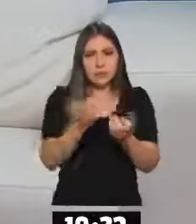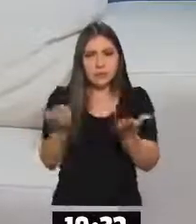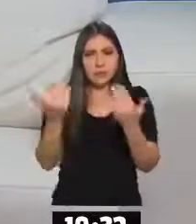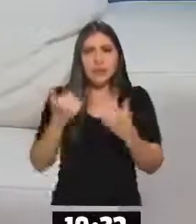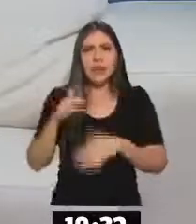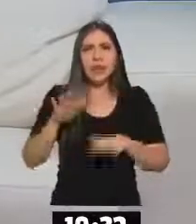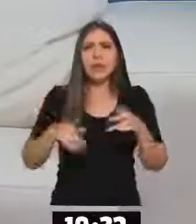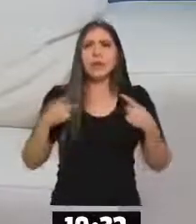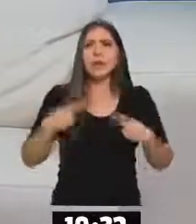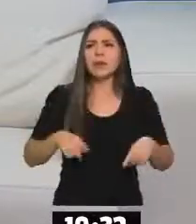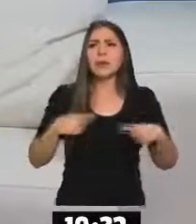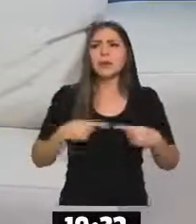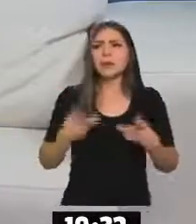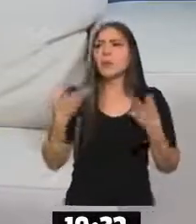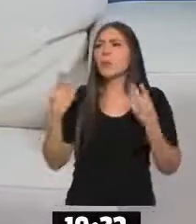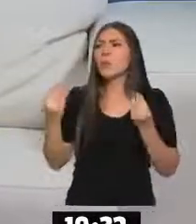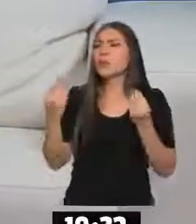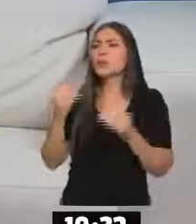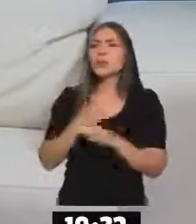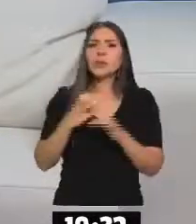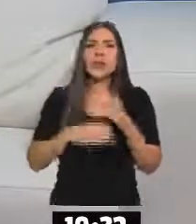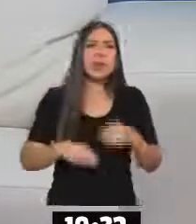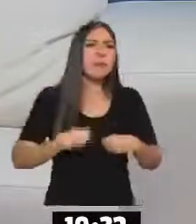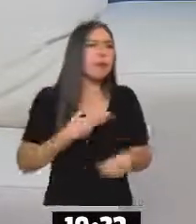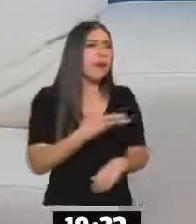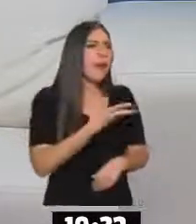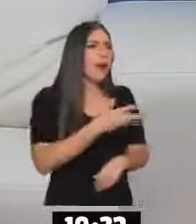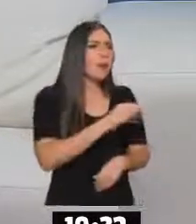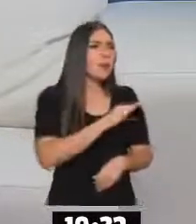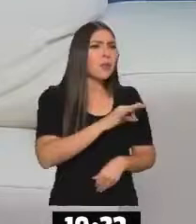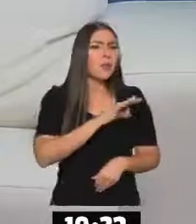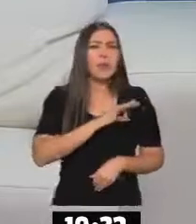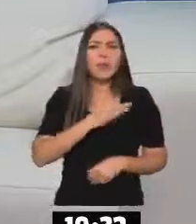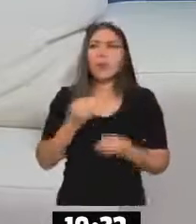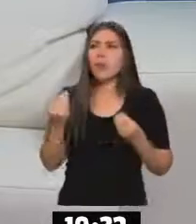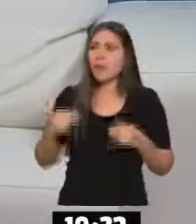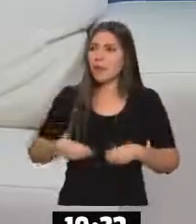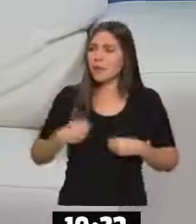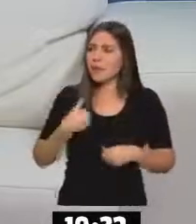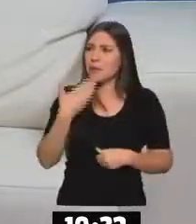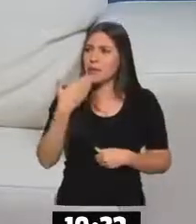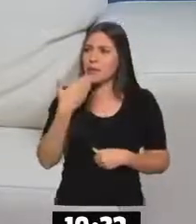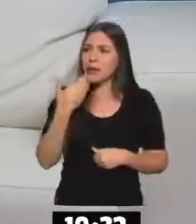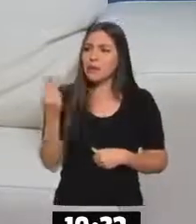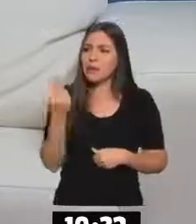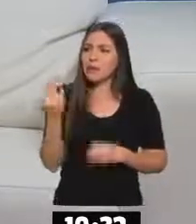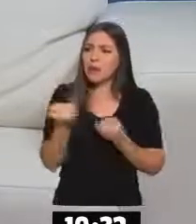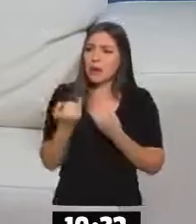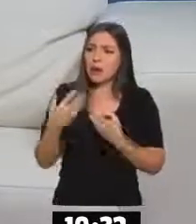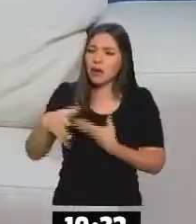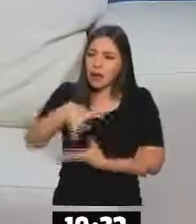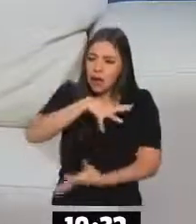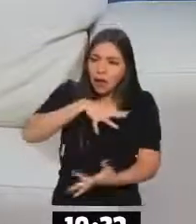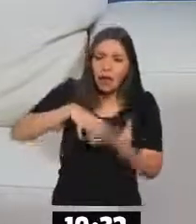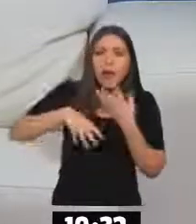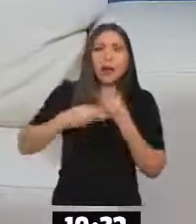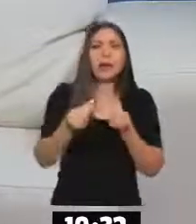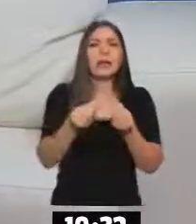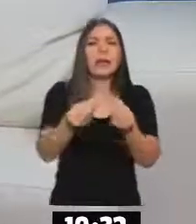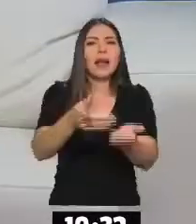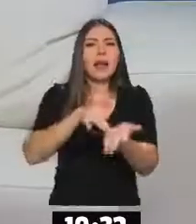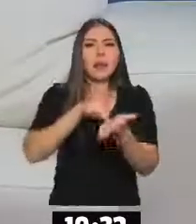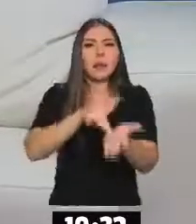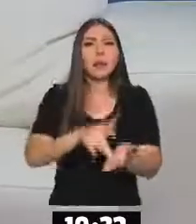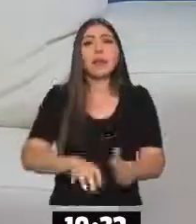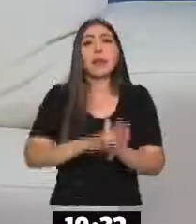nos da tanto la vida que se nos olvida regresar un poquito de todo lo que nos ha dado. Y si tú en este caso, pues eres